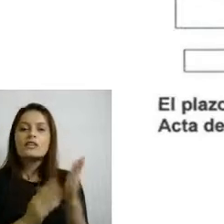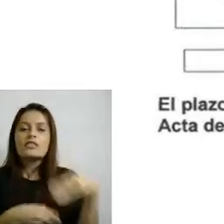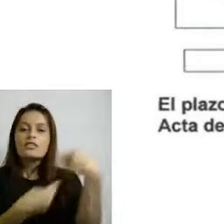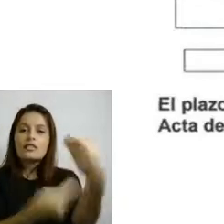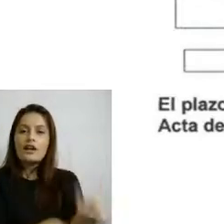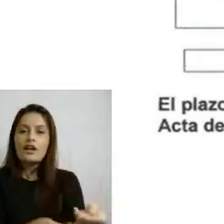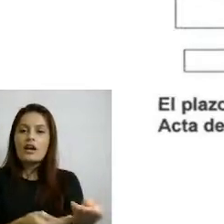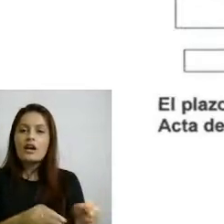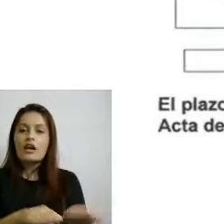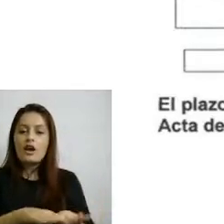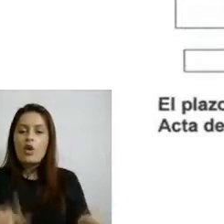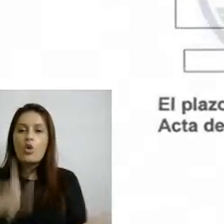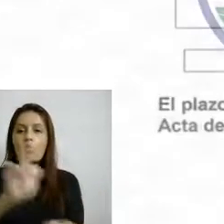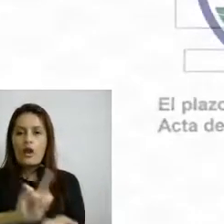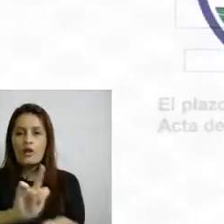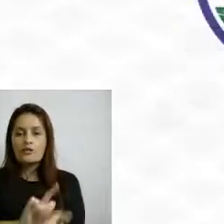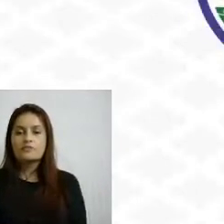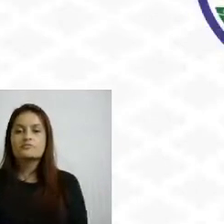el terreno.